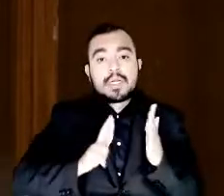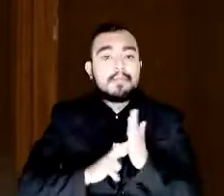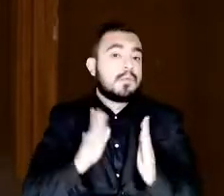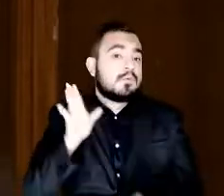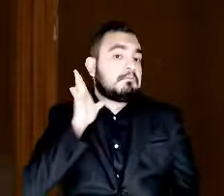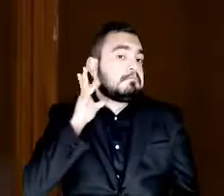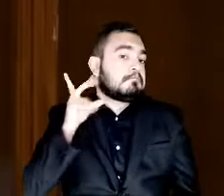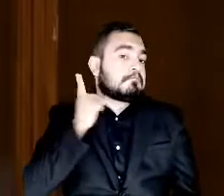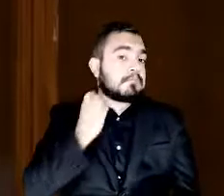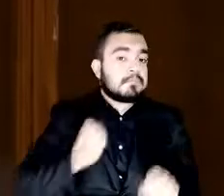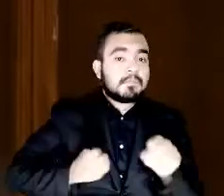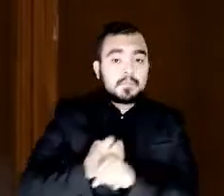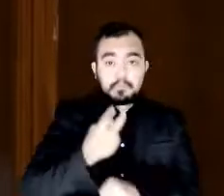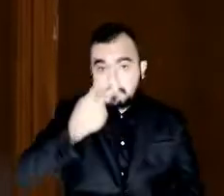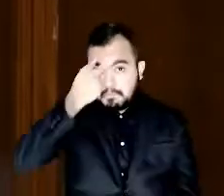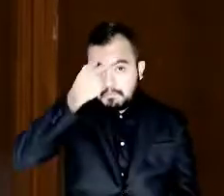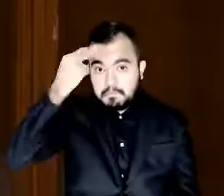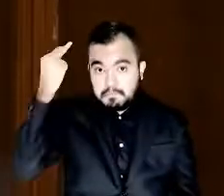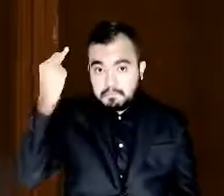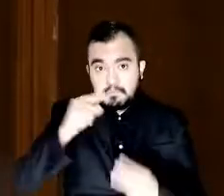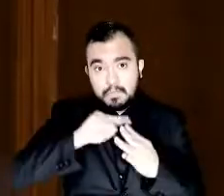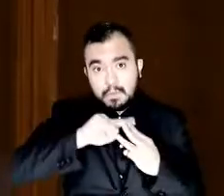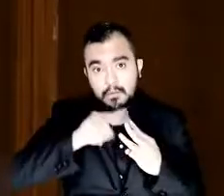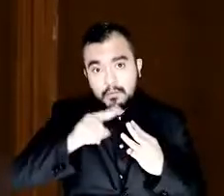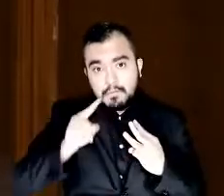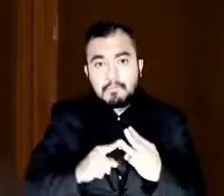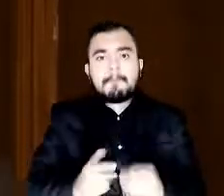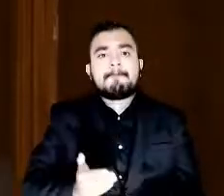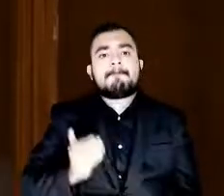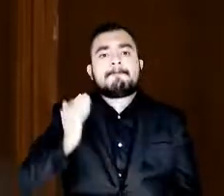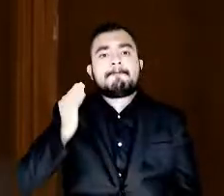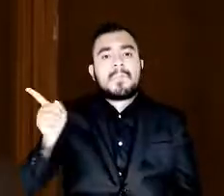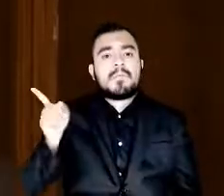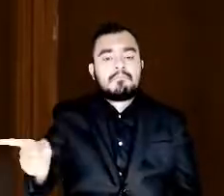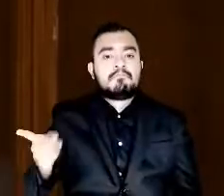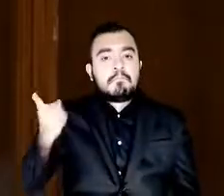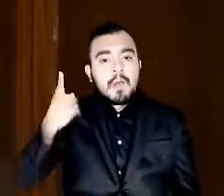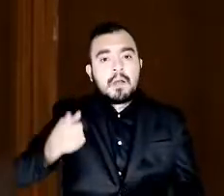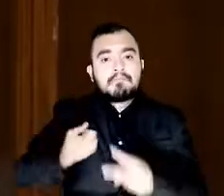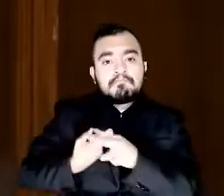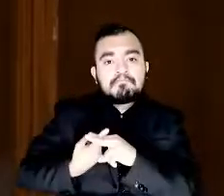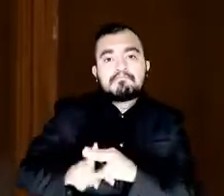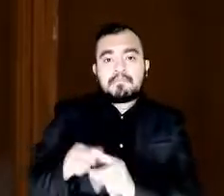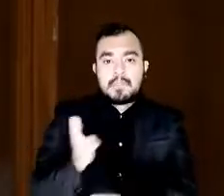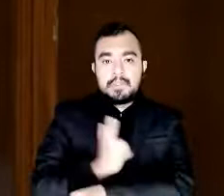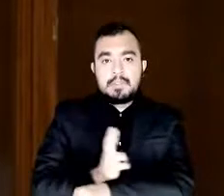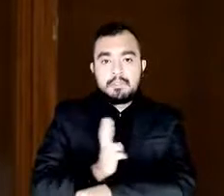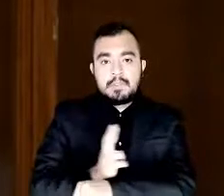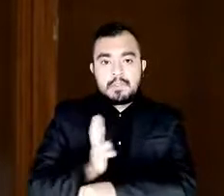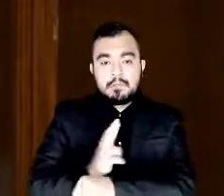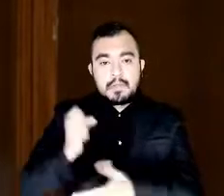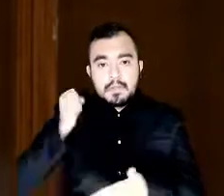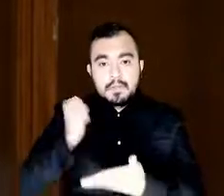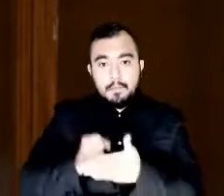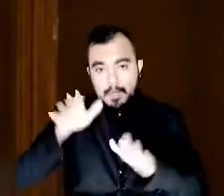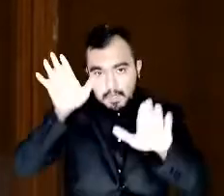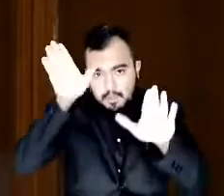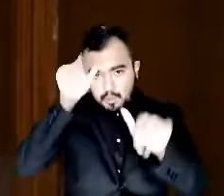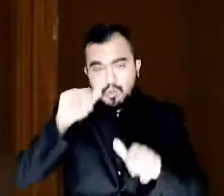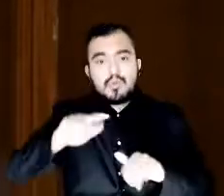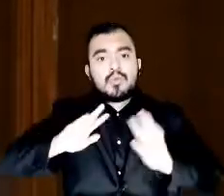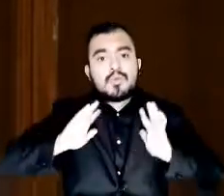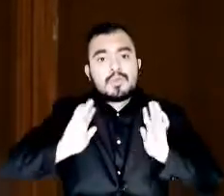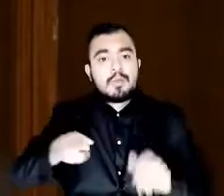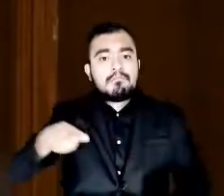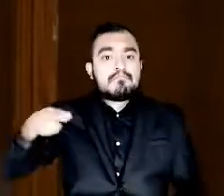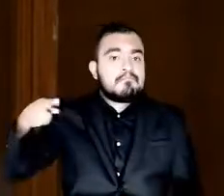legislativo del Estado libre y soberano de México pedir la dispensa del trámite de dictamen del acuerdo para que se proceda de inmediato